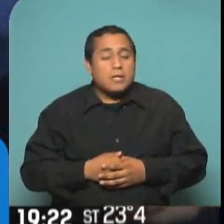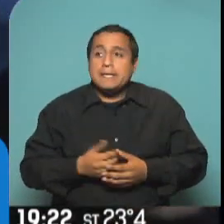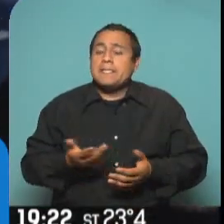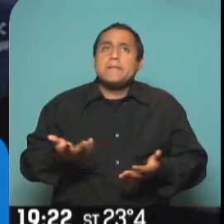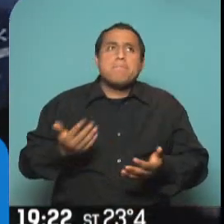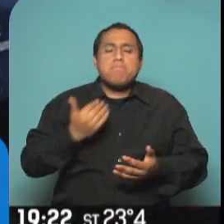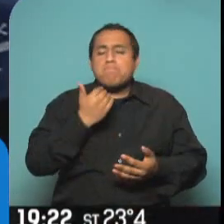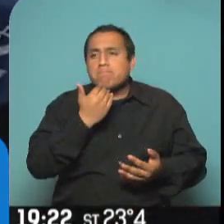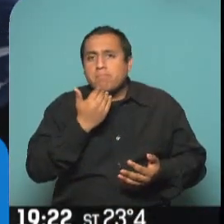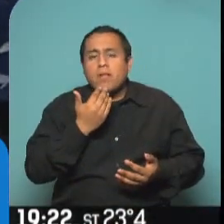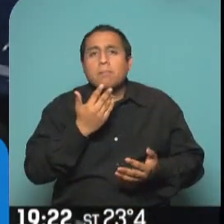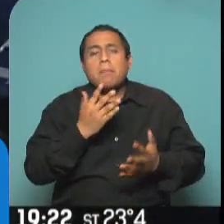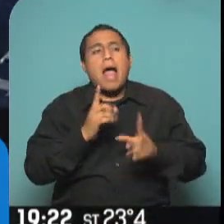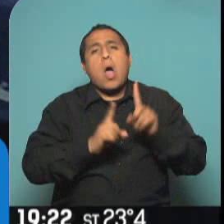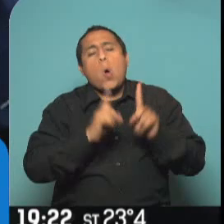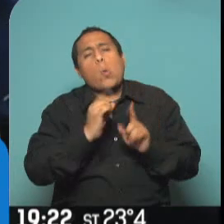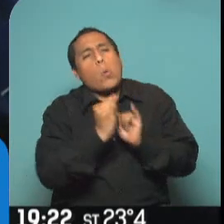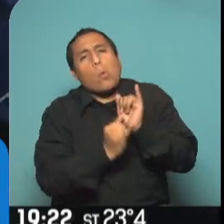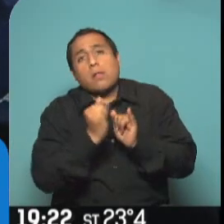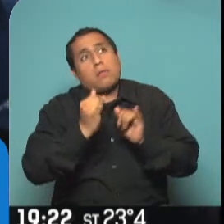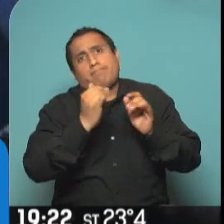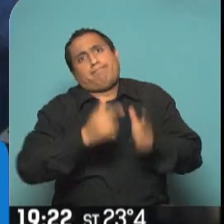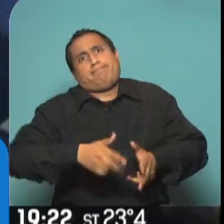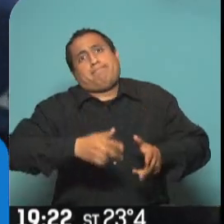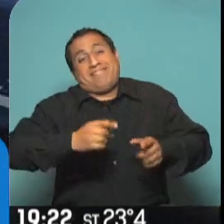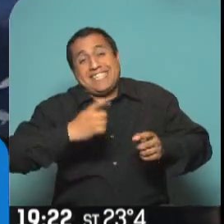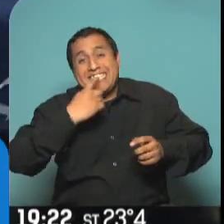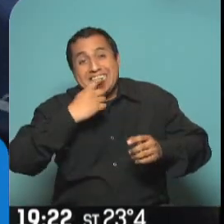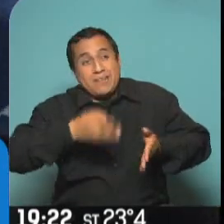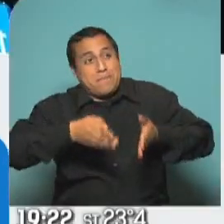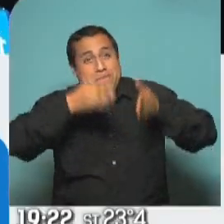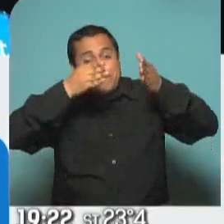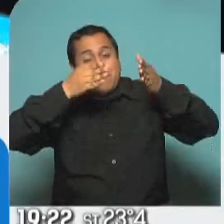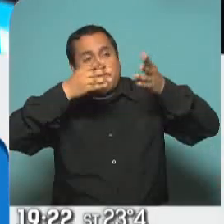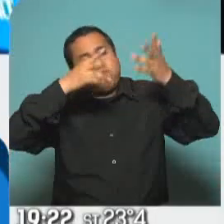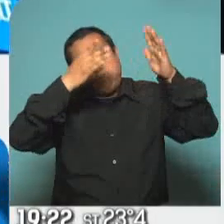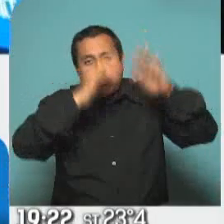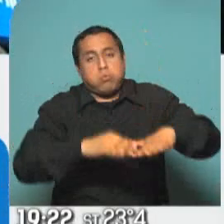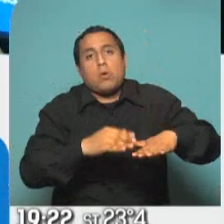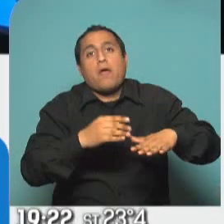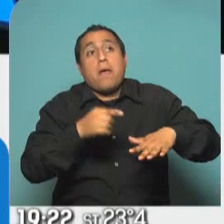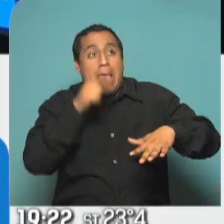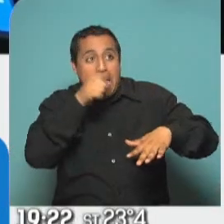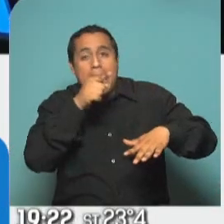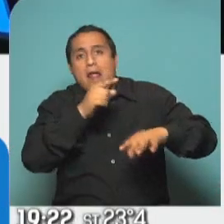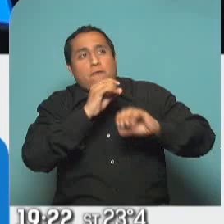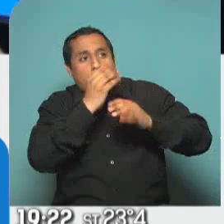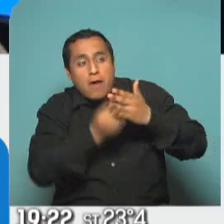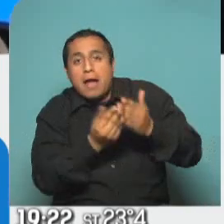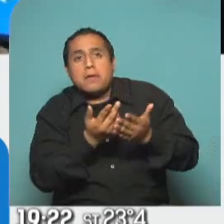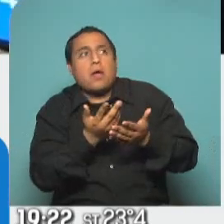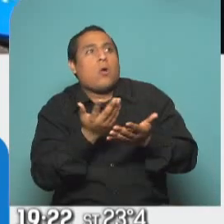supuestamente, por lo que dicen, se desmoronó. No sé si por negligencia de los obreros o no